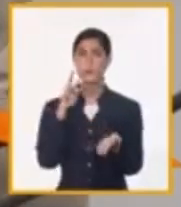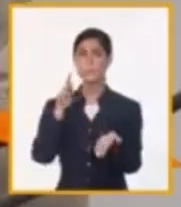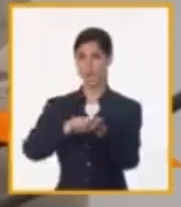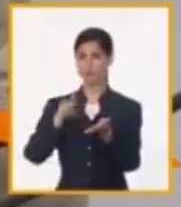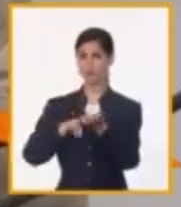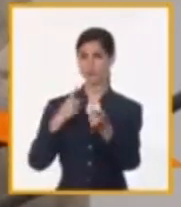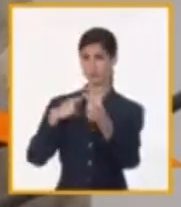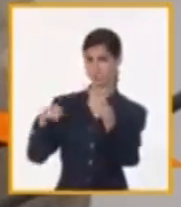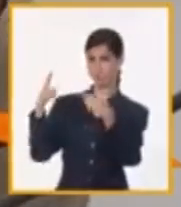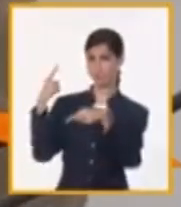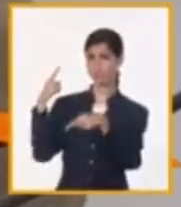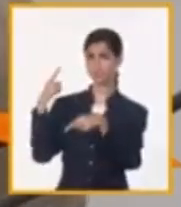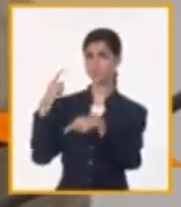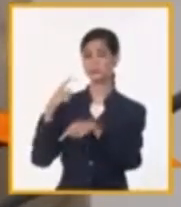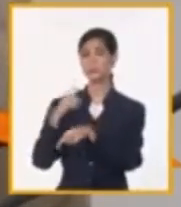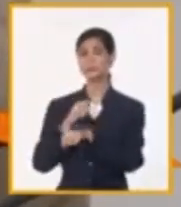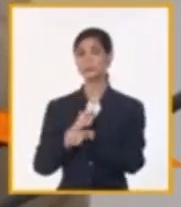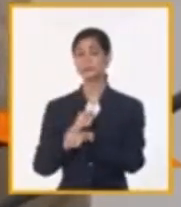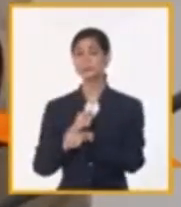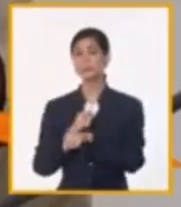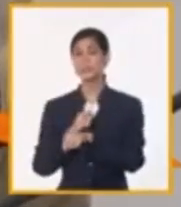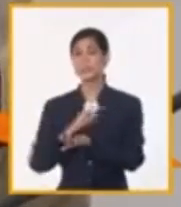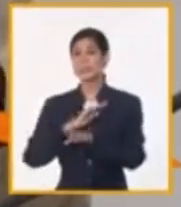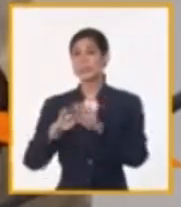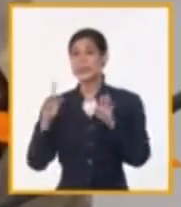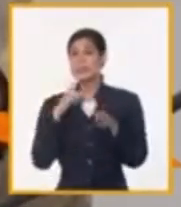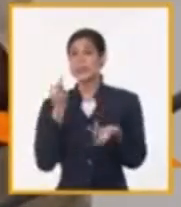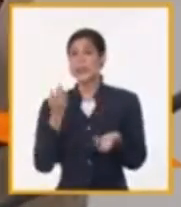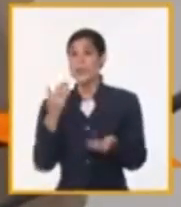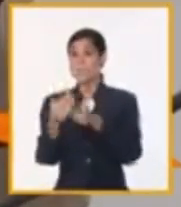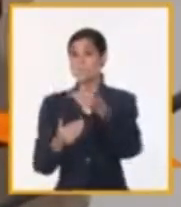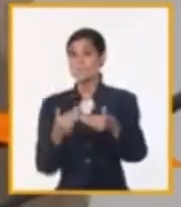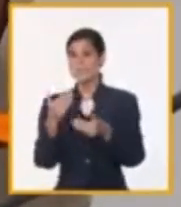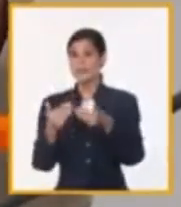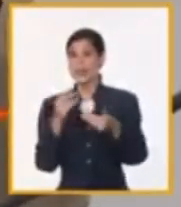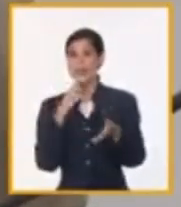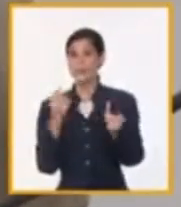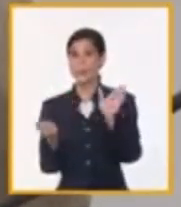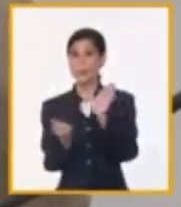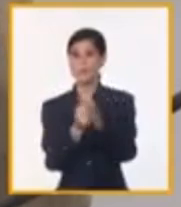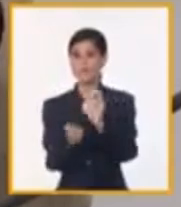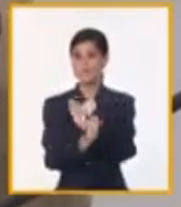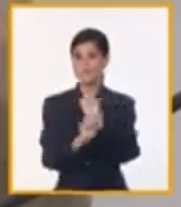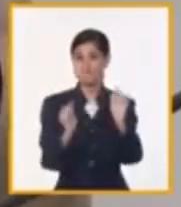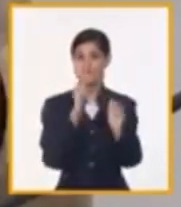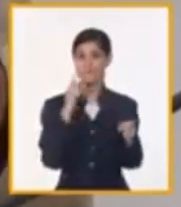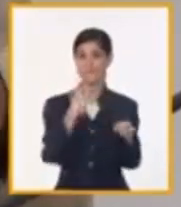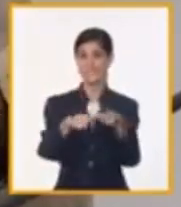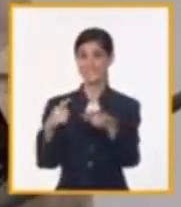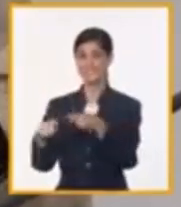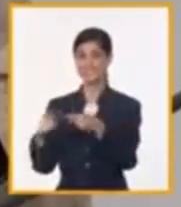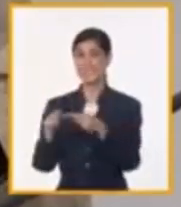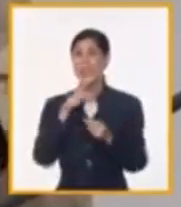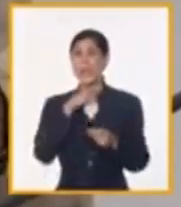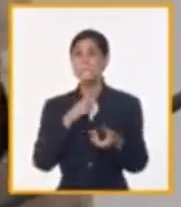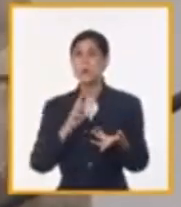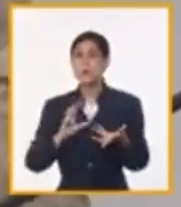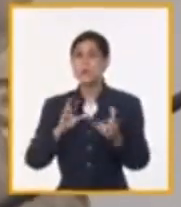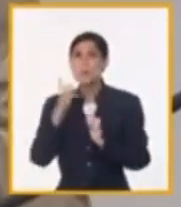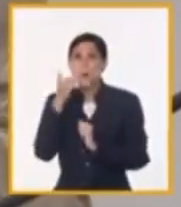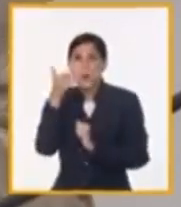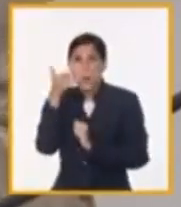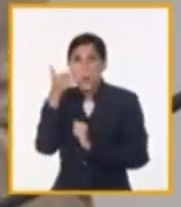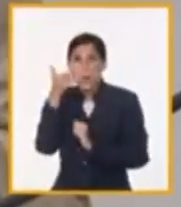hace una semana fue la acción esta de los de los W de los Viper y los woki